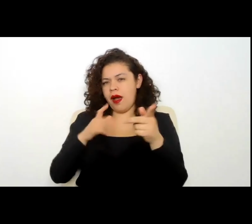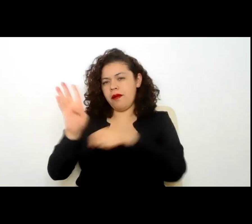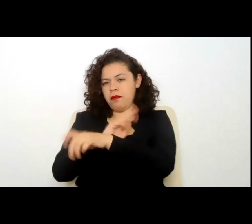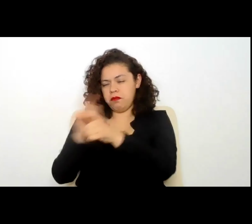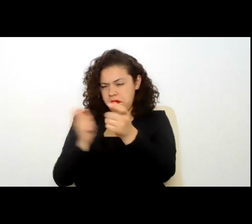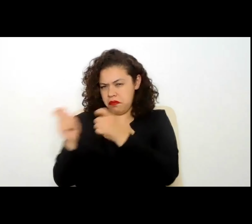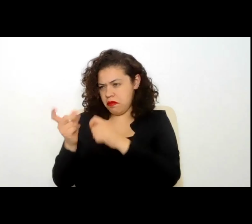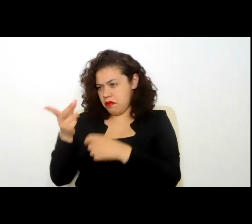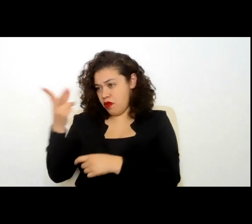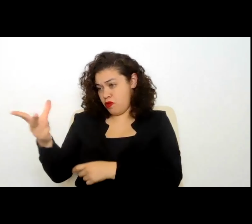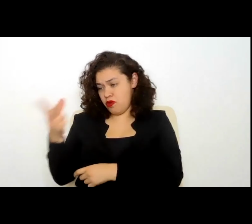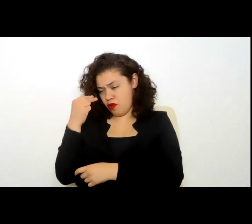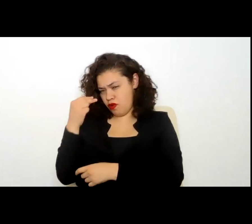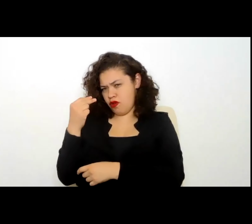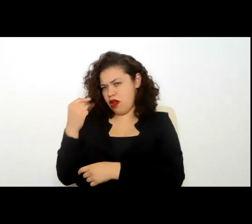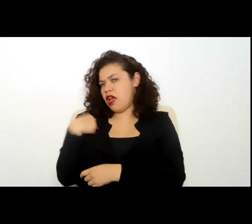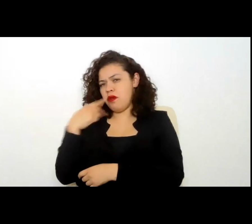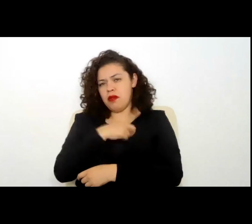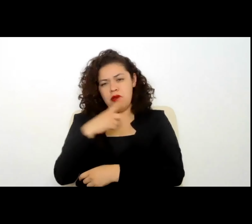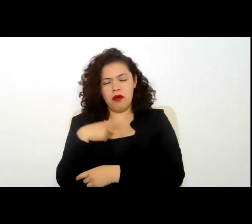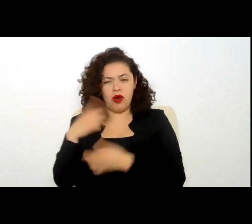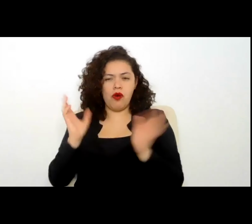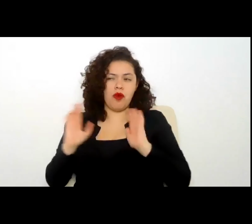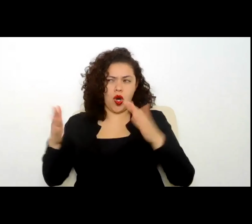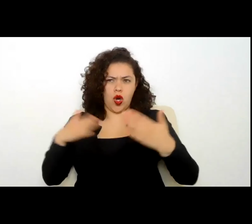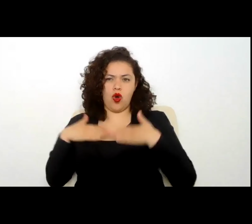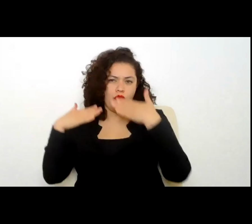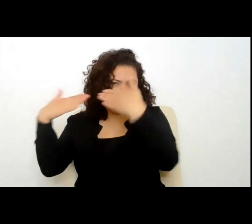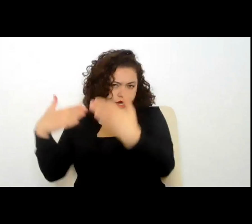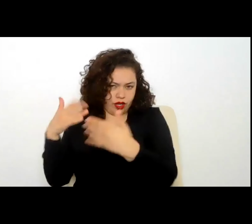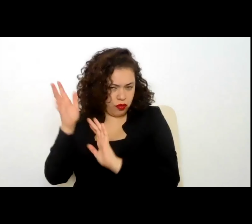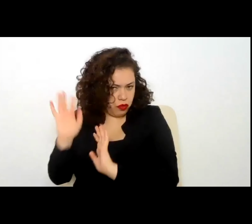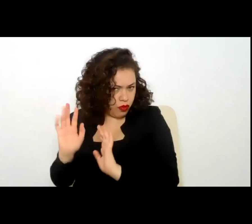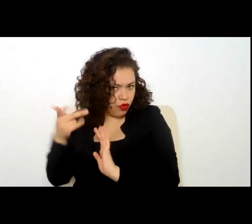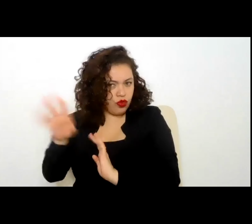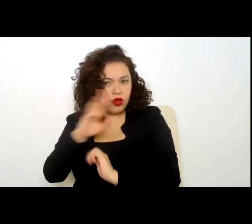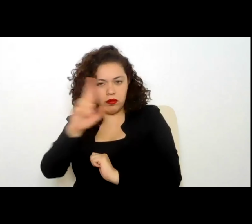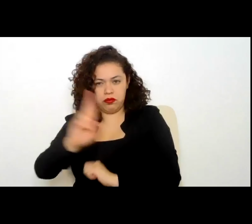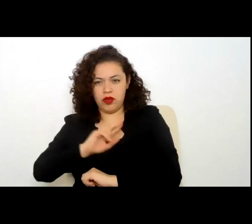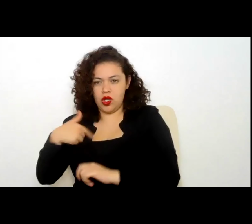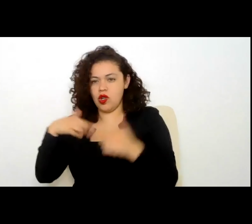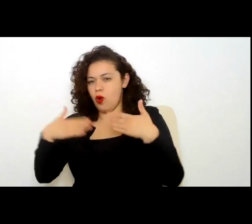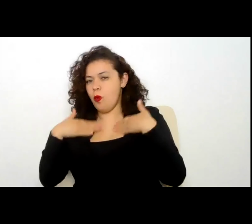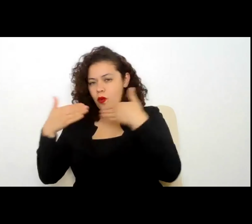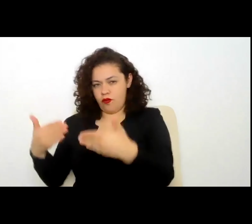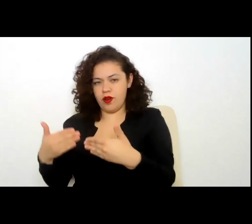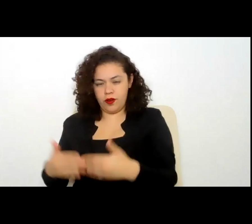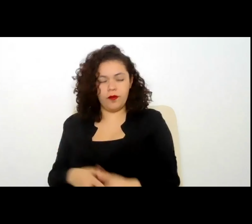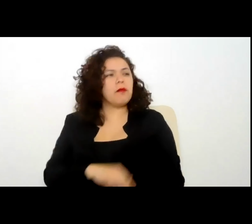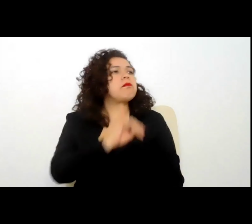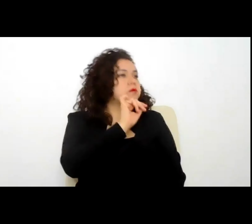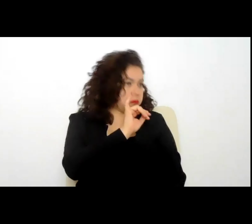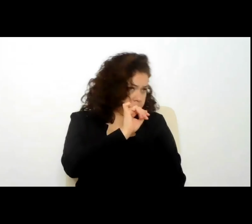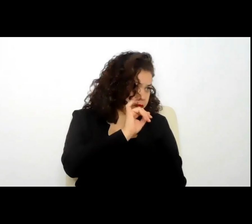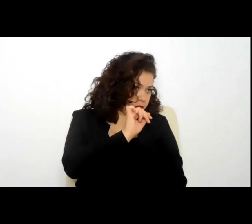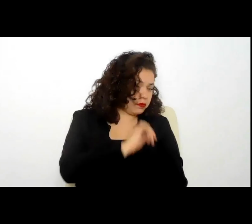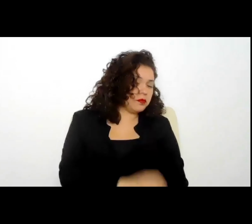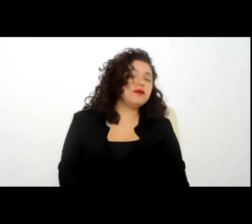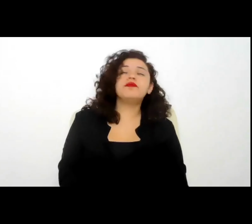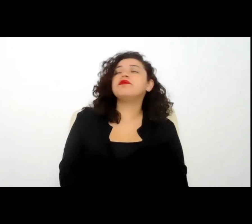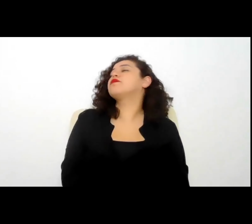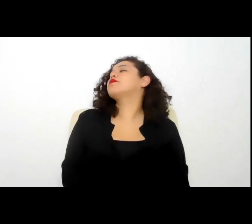que no, yo tendría que estar como confiando ciegamente en eso, ¿no? En esa respuesta. Esa es una. Sí. La otra es,